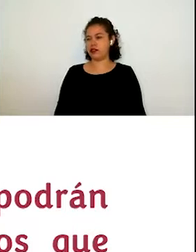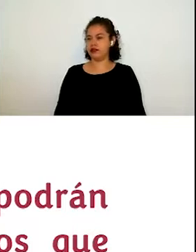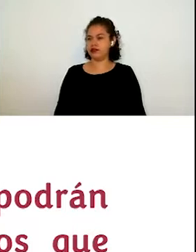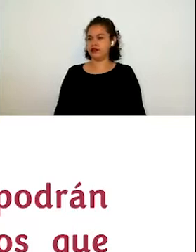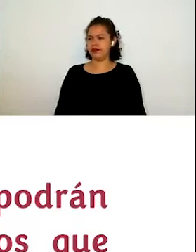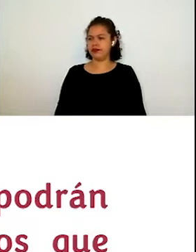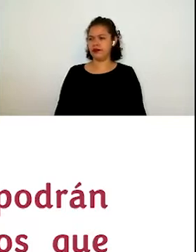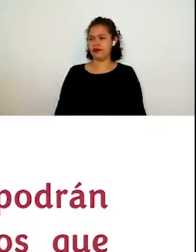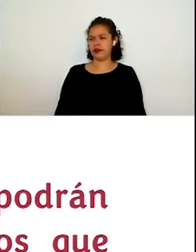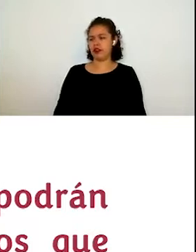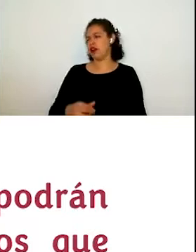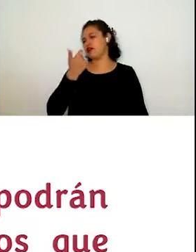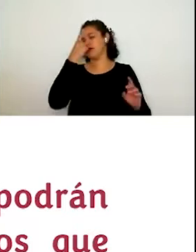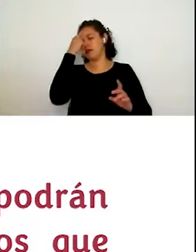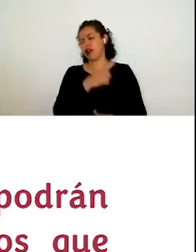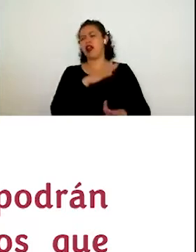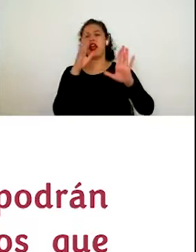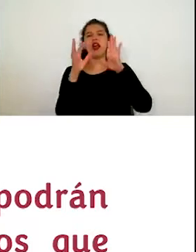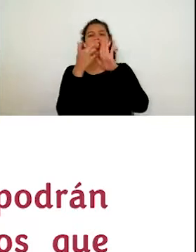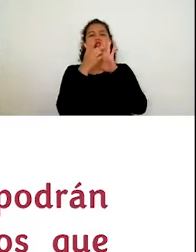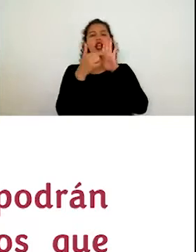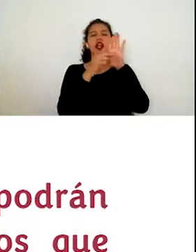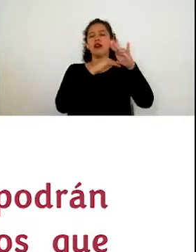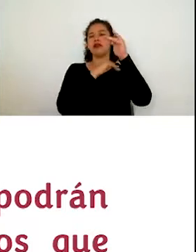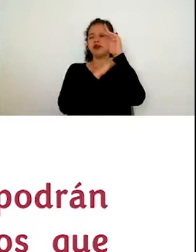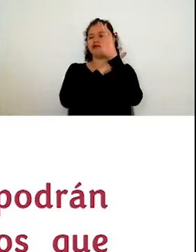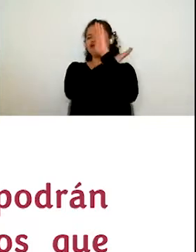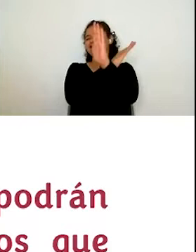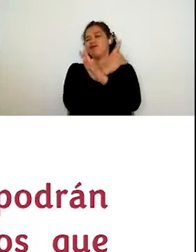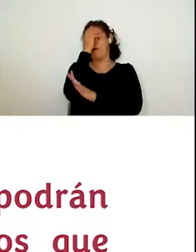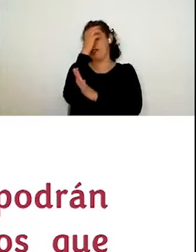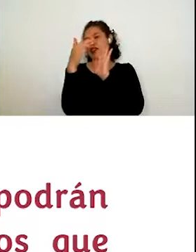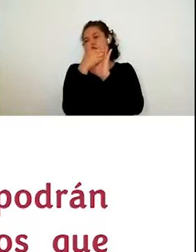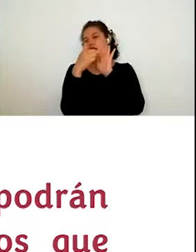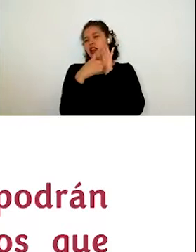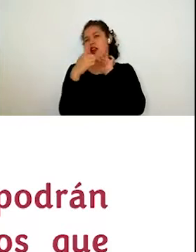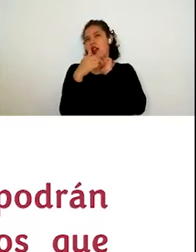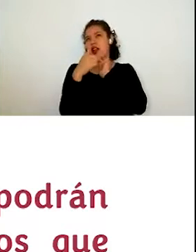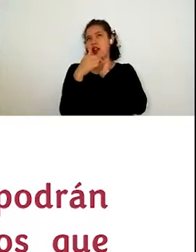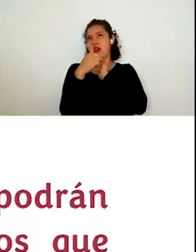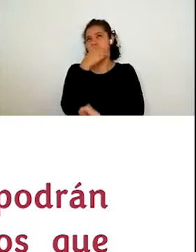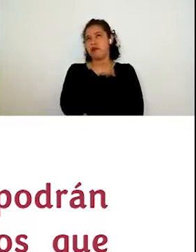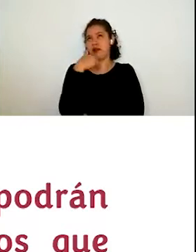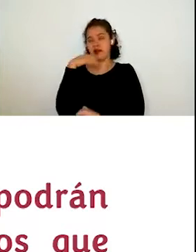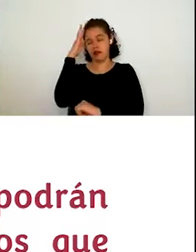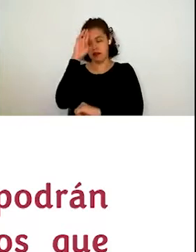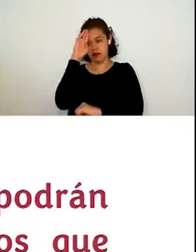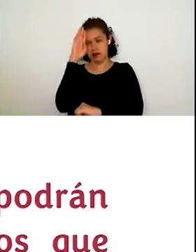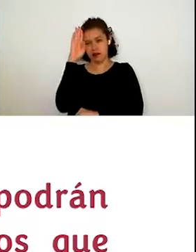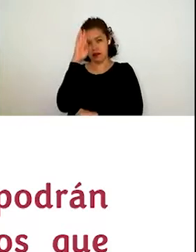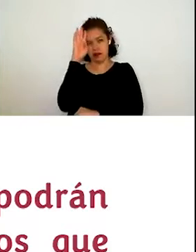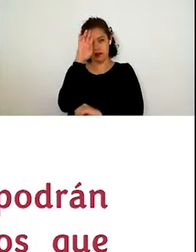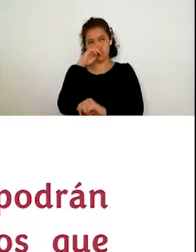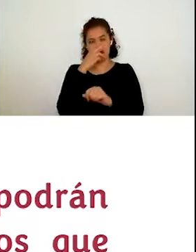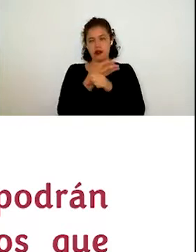un impedimento a alguna persona para ser parte de un patronato, es que sean empleados de la institución. Si